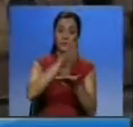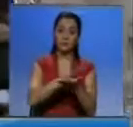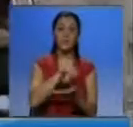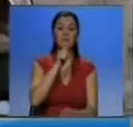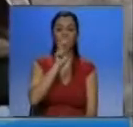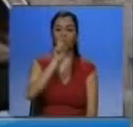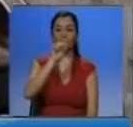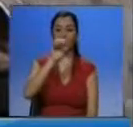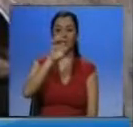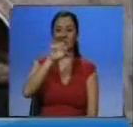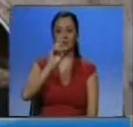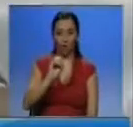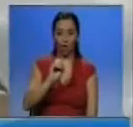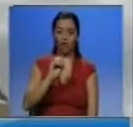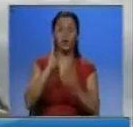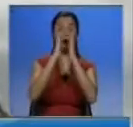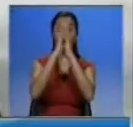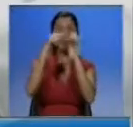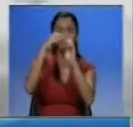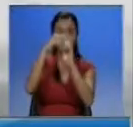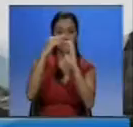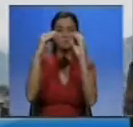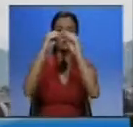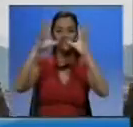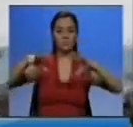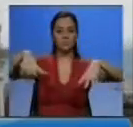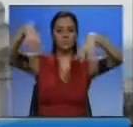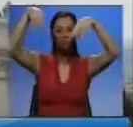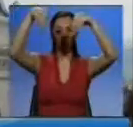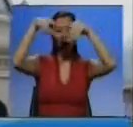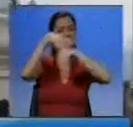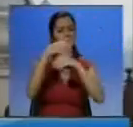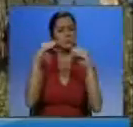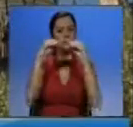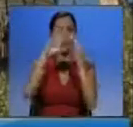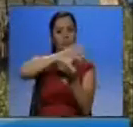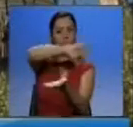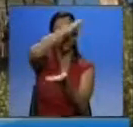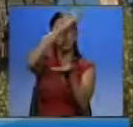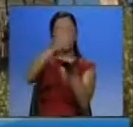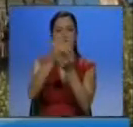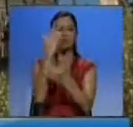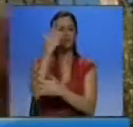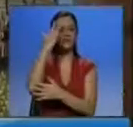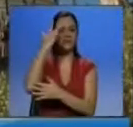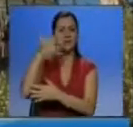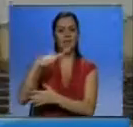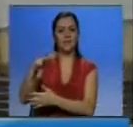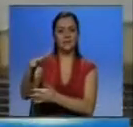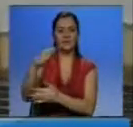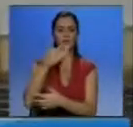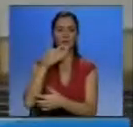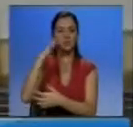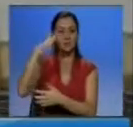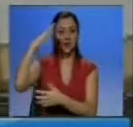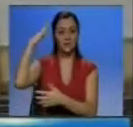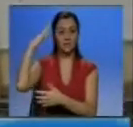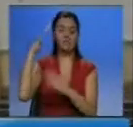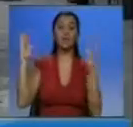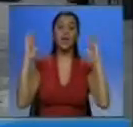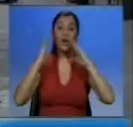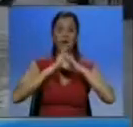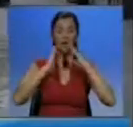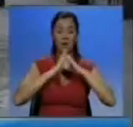centro histórico, sus iglesias, como la catedral, famosa por sus cúpulas celestes, sus casas